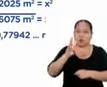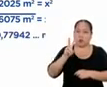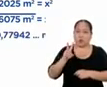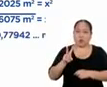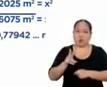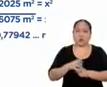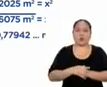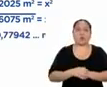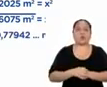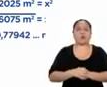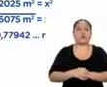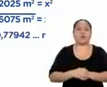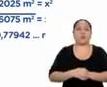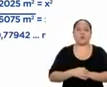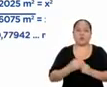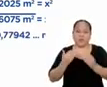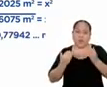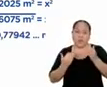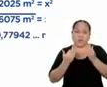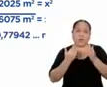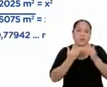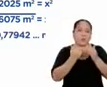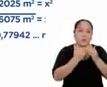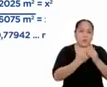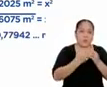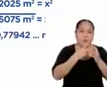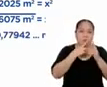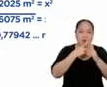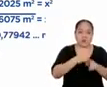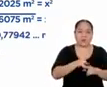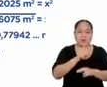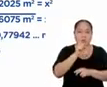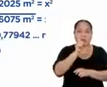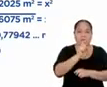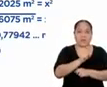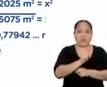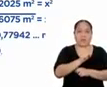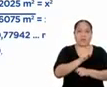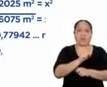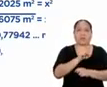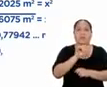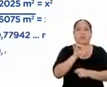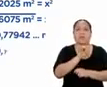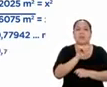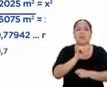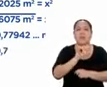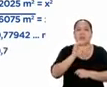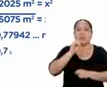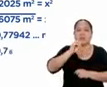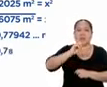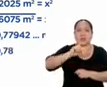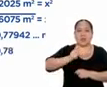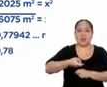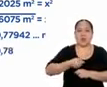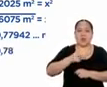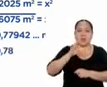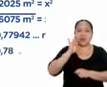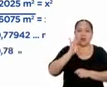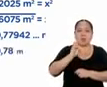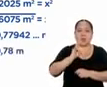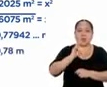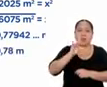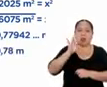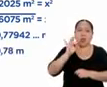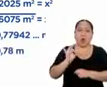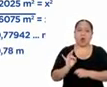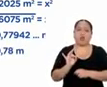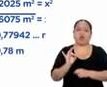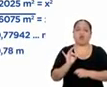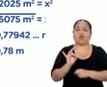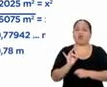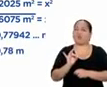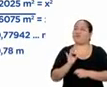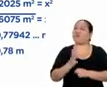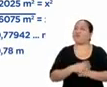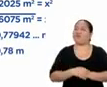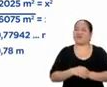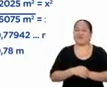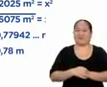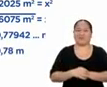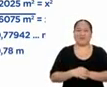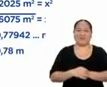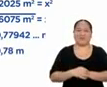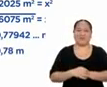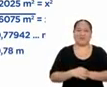0,77942. Y aproximando el resultado a los centésimos nos queda 0,78.